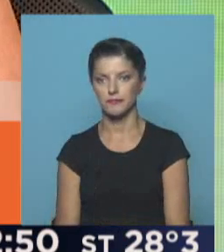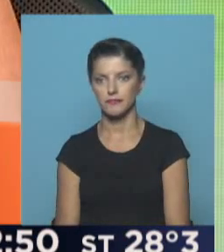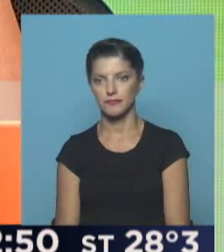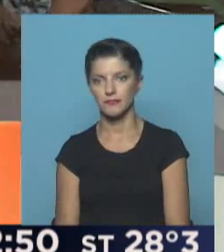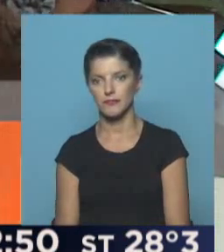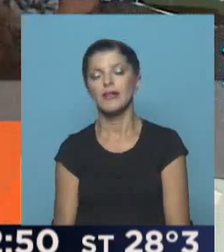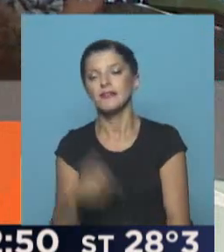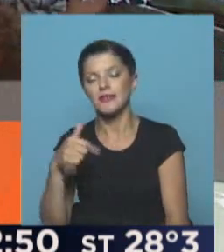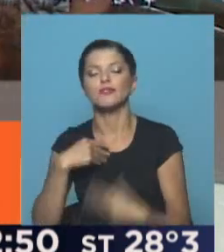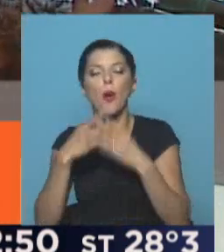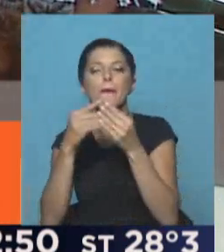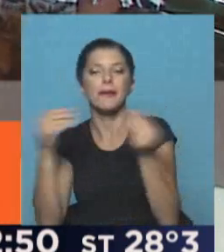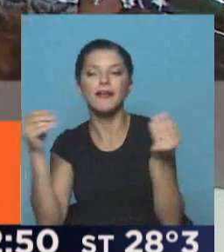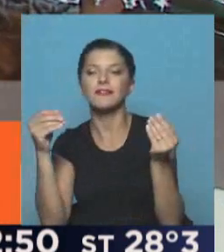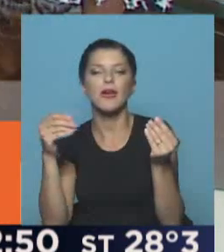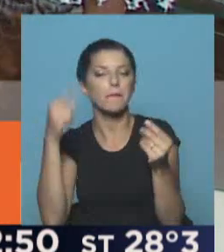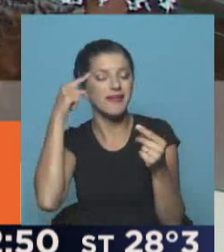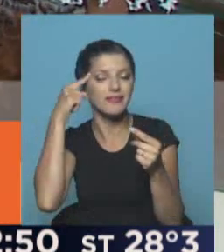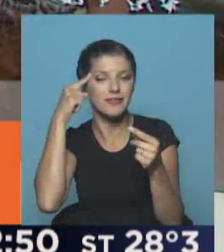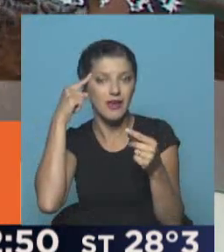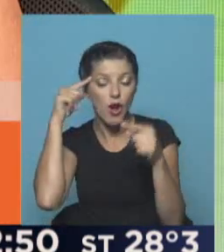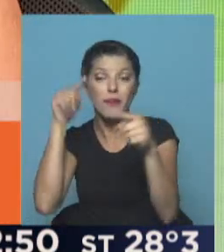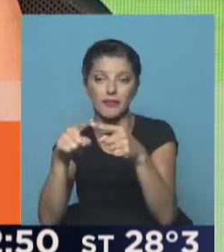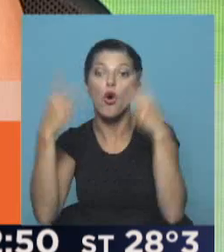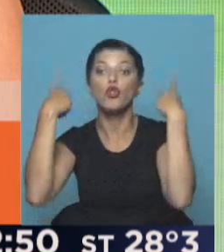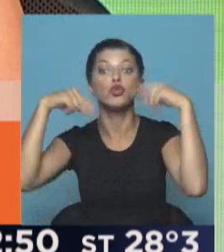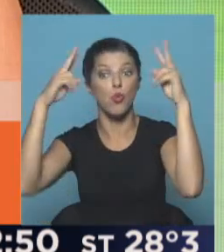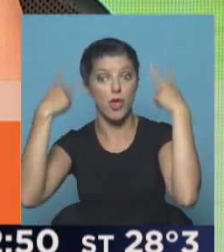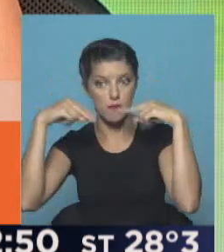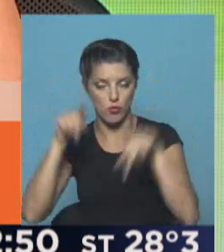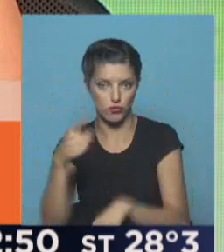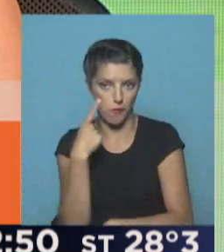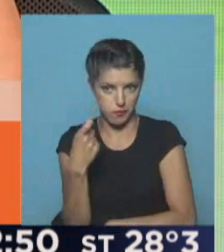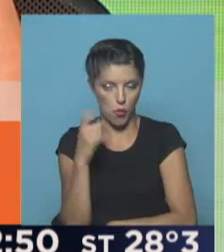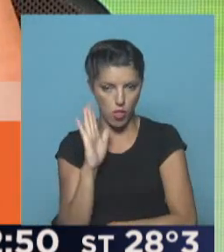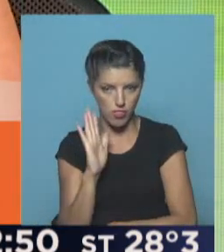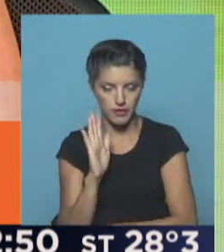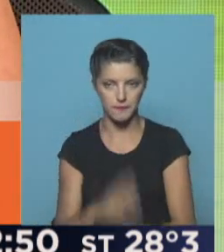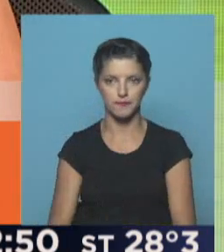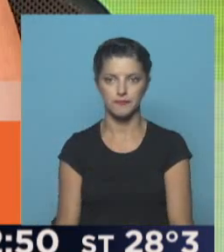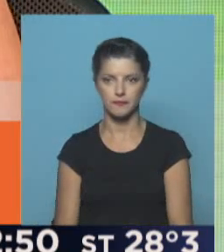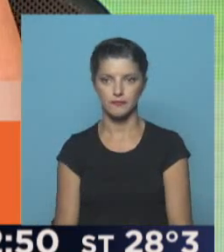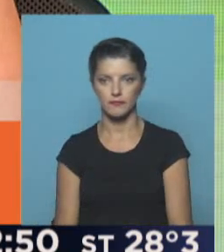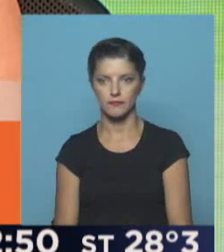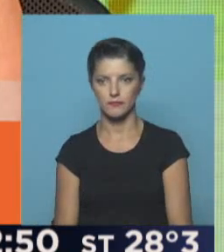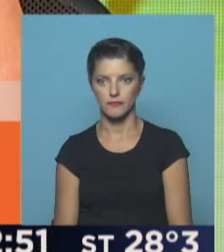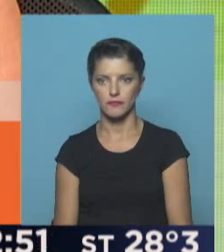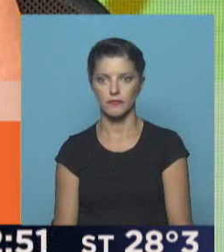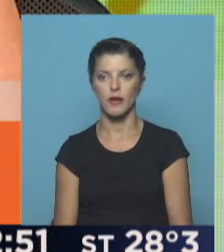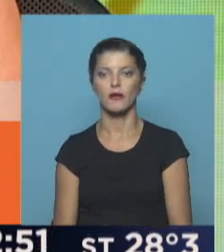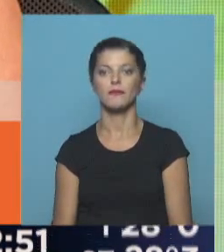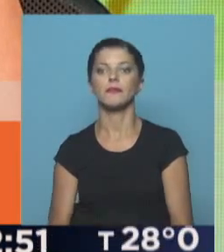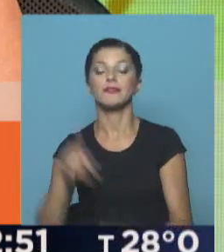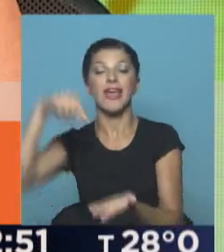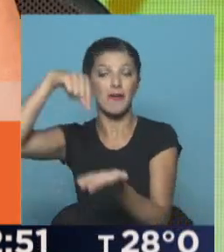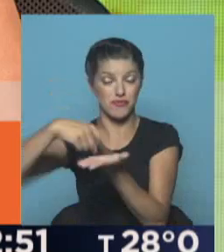su gran expectativa es el turismo. Entonces se nota muchísimo esa recepción. Bueno, es una torre de Babel, literalmente todo el centro de